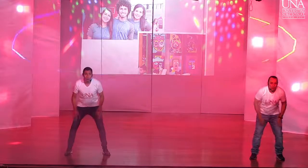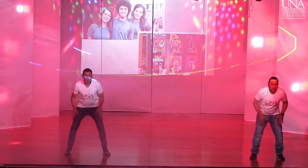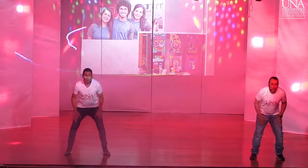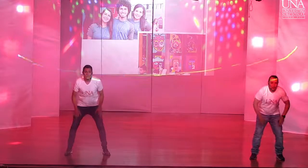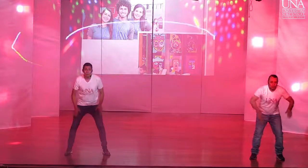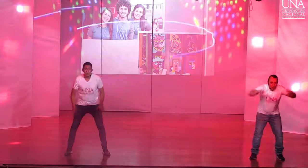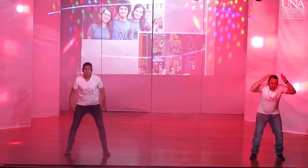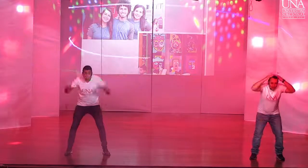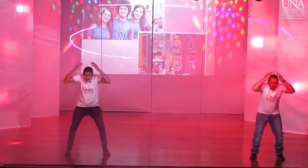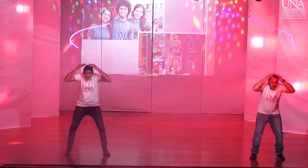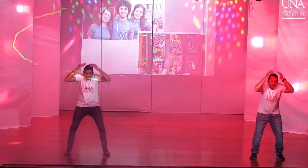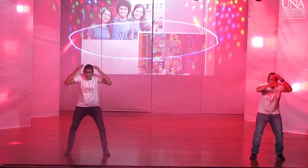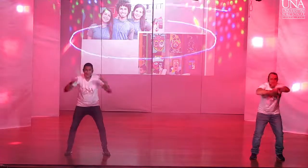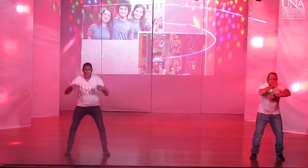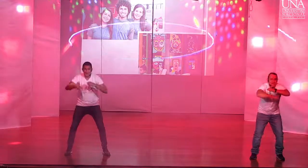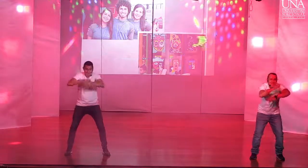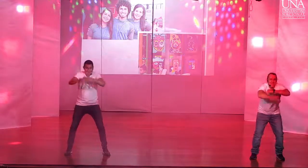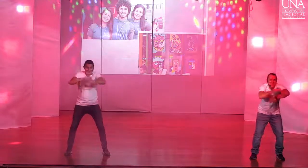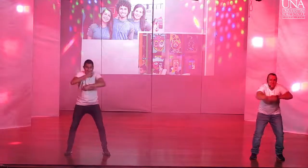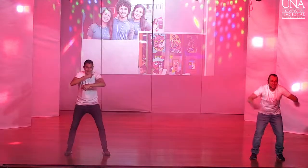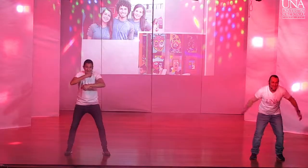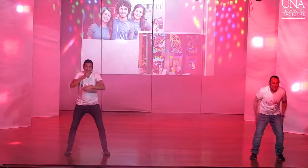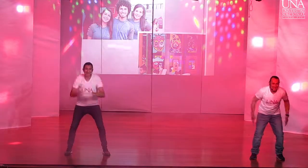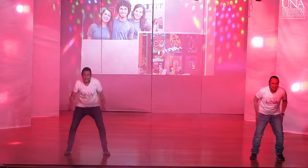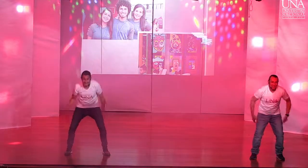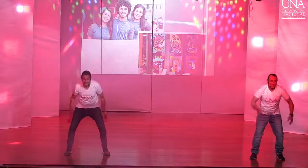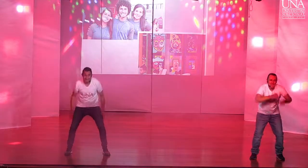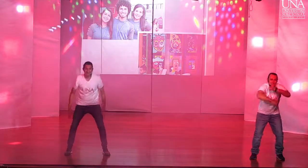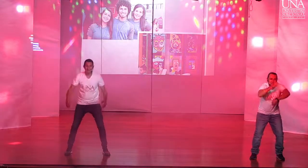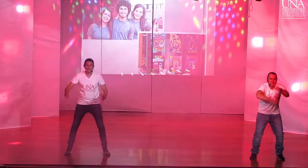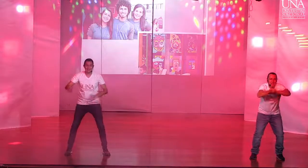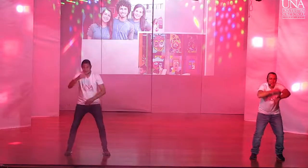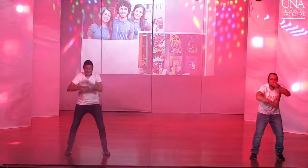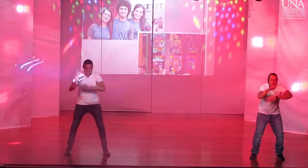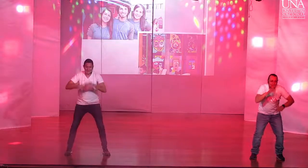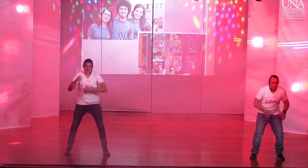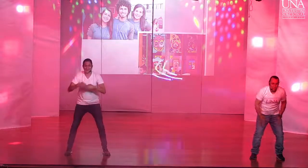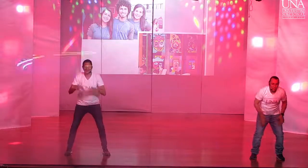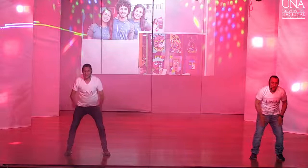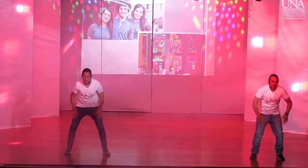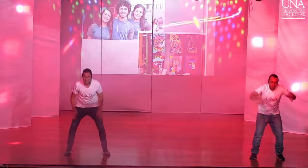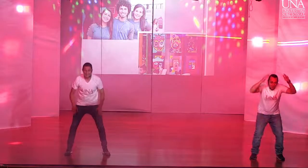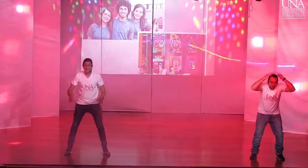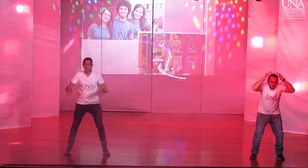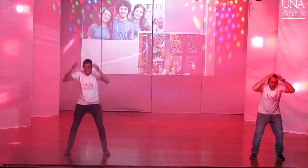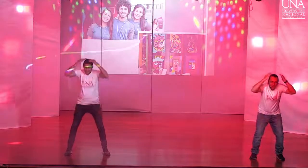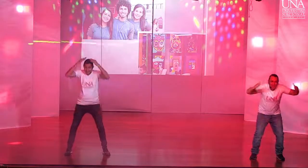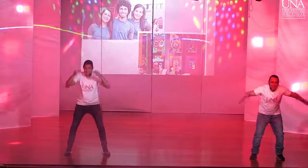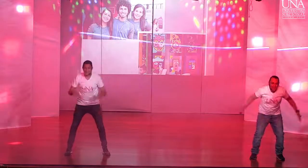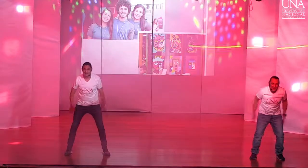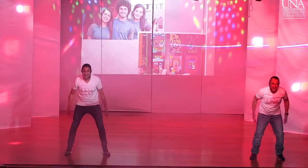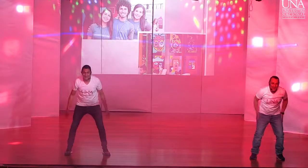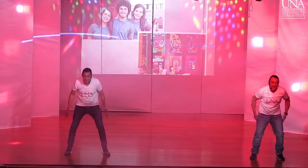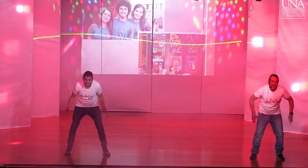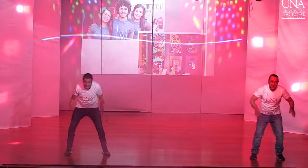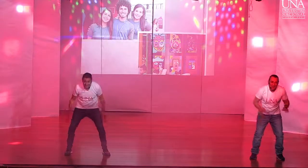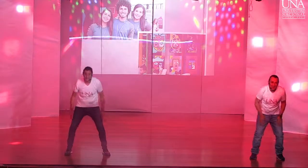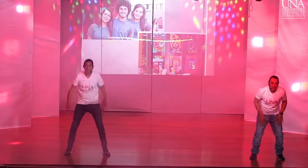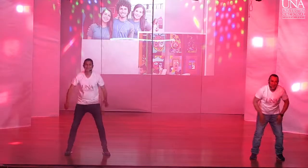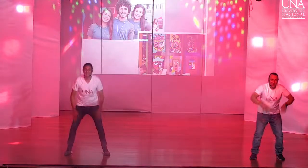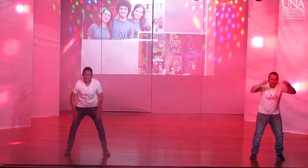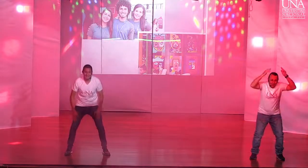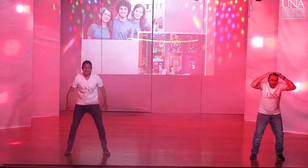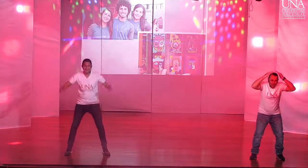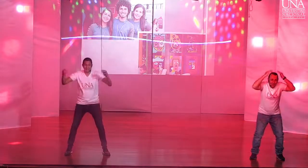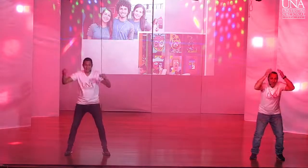Carro, avión, bicicleta, tren, bicicleta invertida, carro, avión, tren,